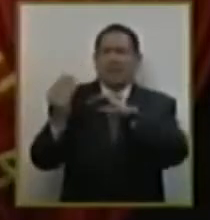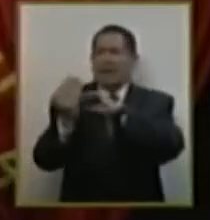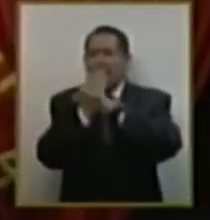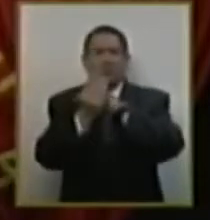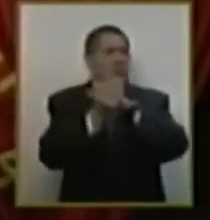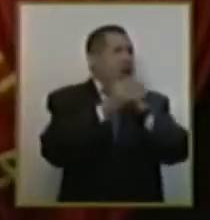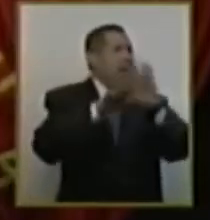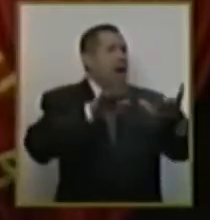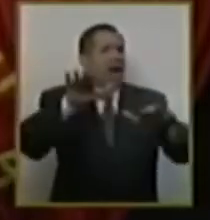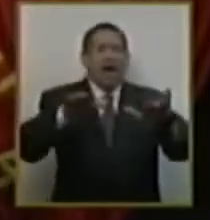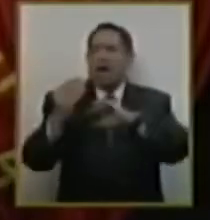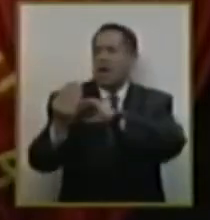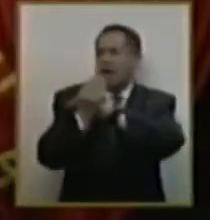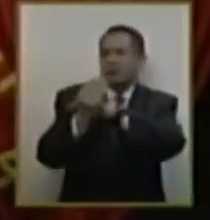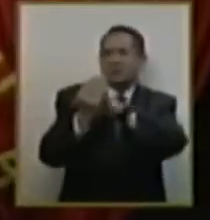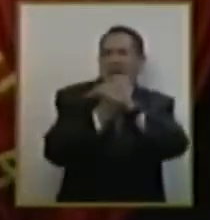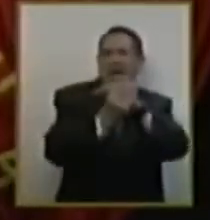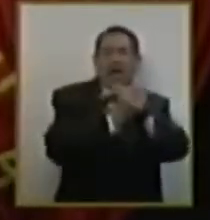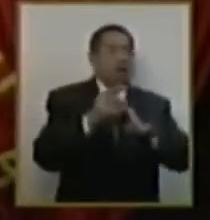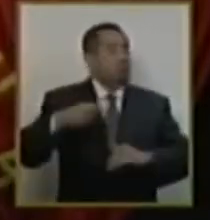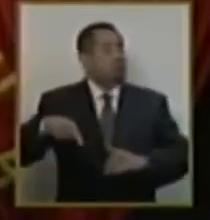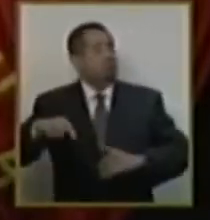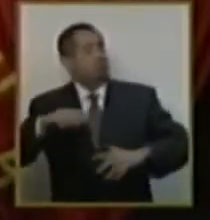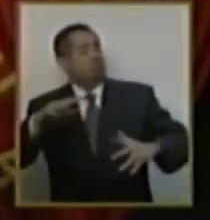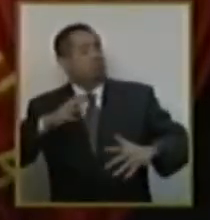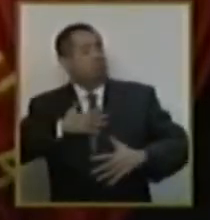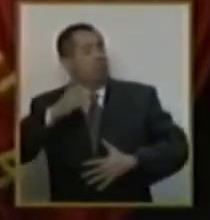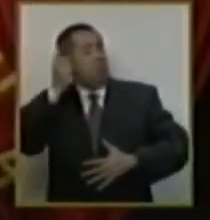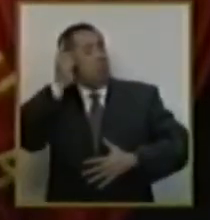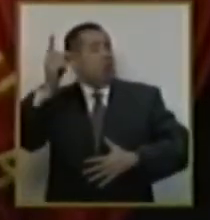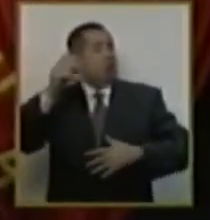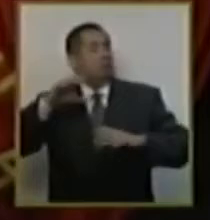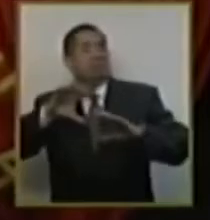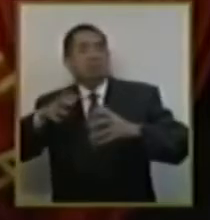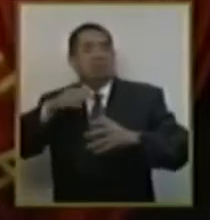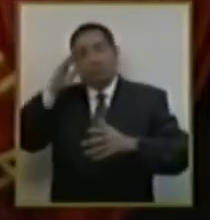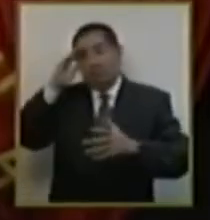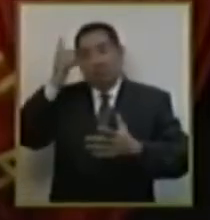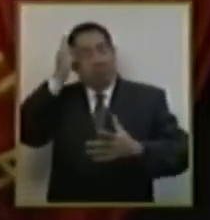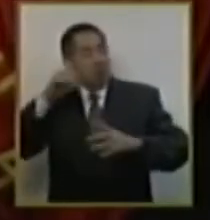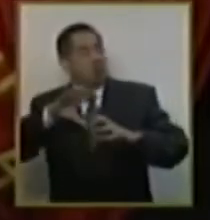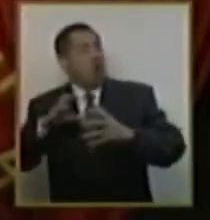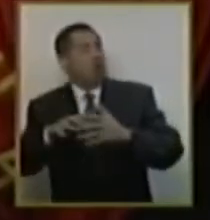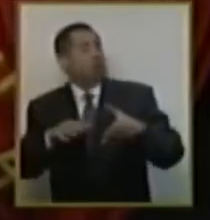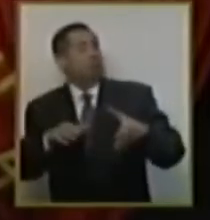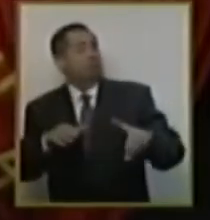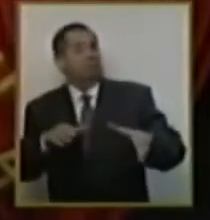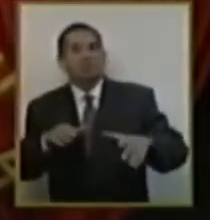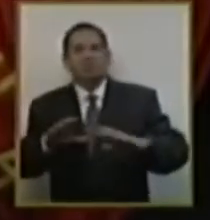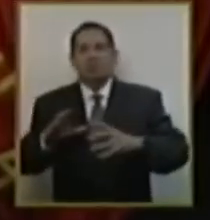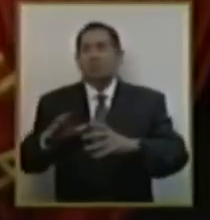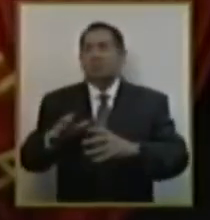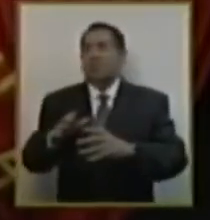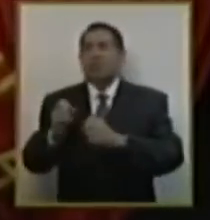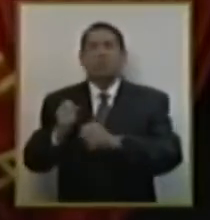o iracundos de quienes se consideran dueños absolutos y excluyentes de la seguridad